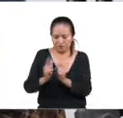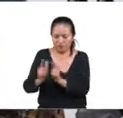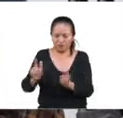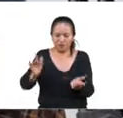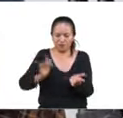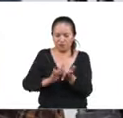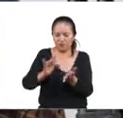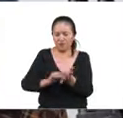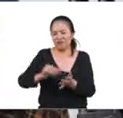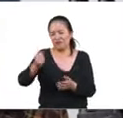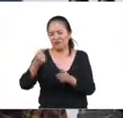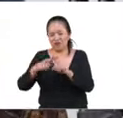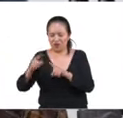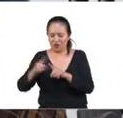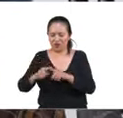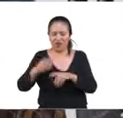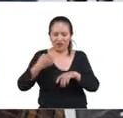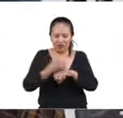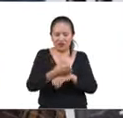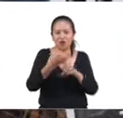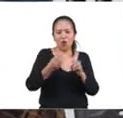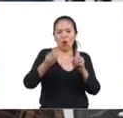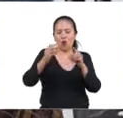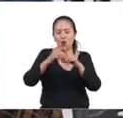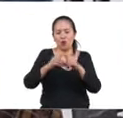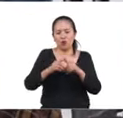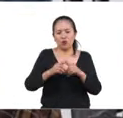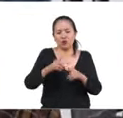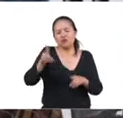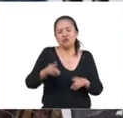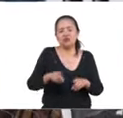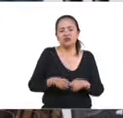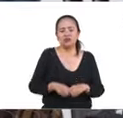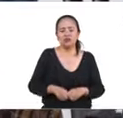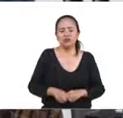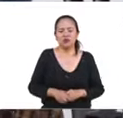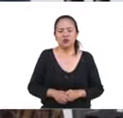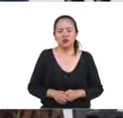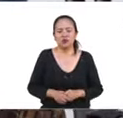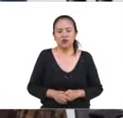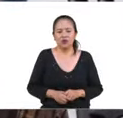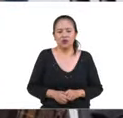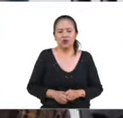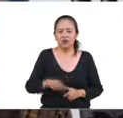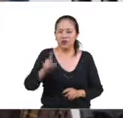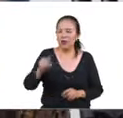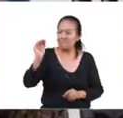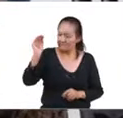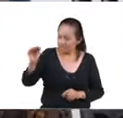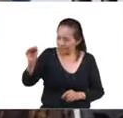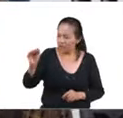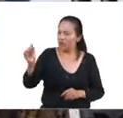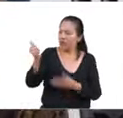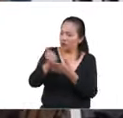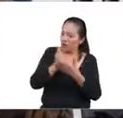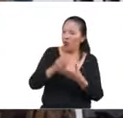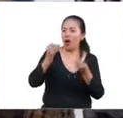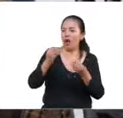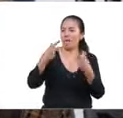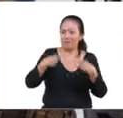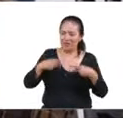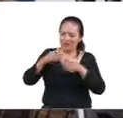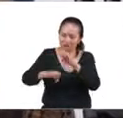otros estados, incluso en la ciudad, ¿ha sido de manera orgánica o de alguna manera se ha solicitado el apoyo a empresarios